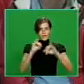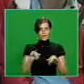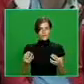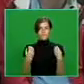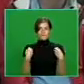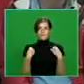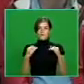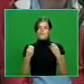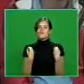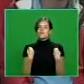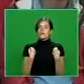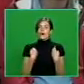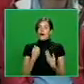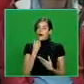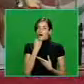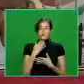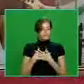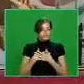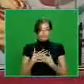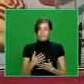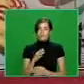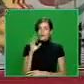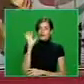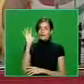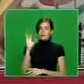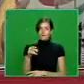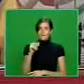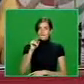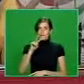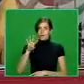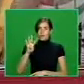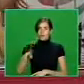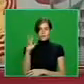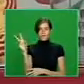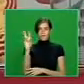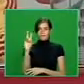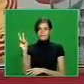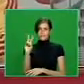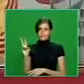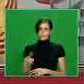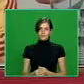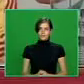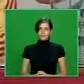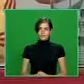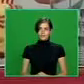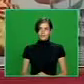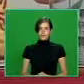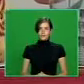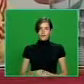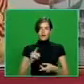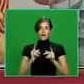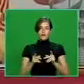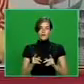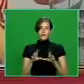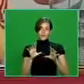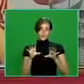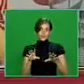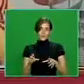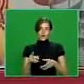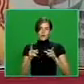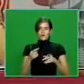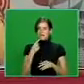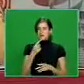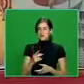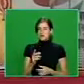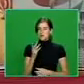vivimos y de estar entregados a la patria las 24 horas del día a nuestra familia Así que a veces uno con humor yo a veces